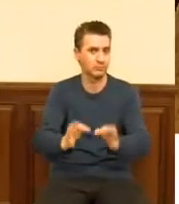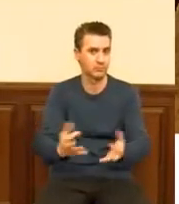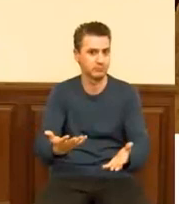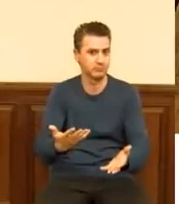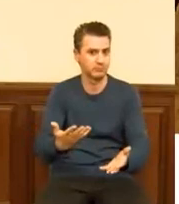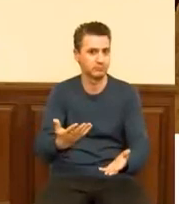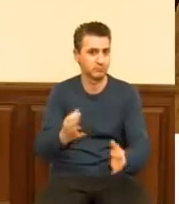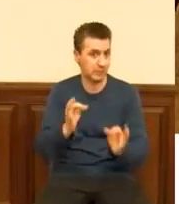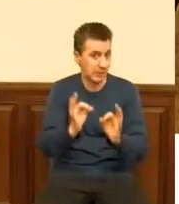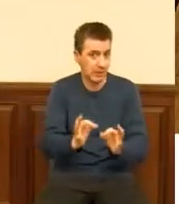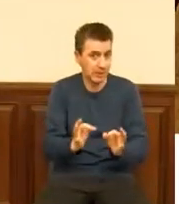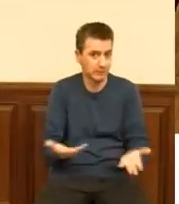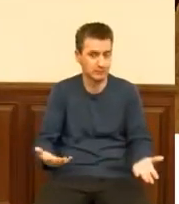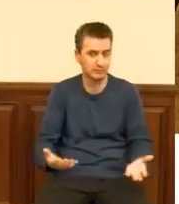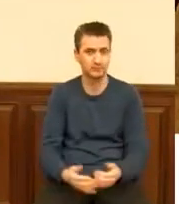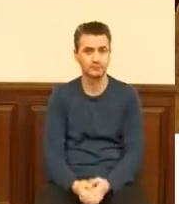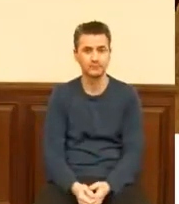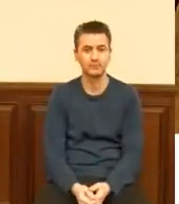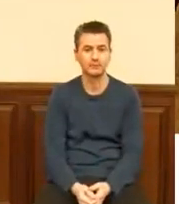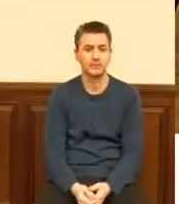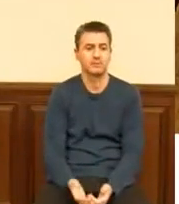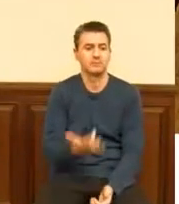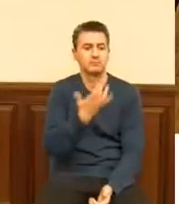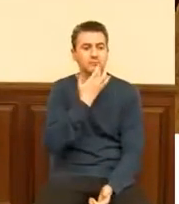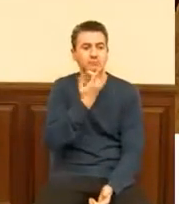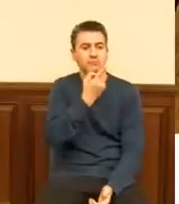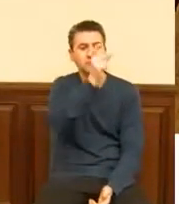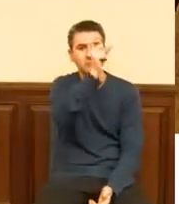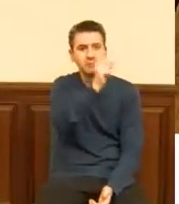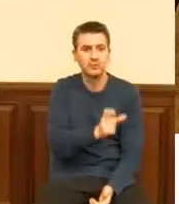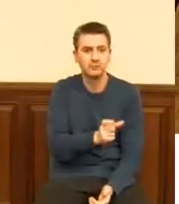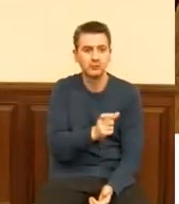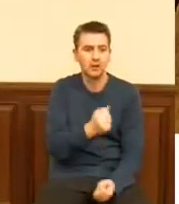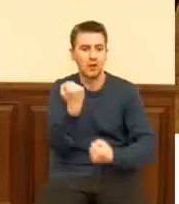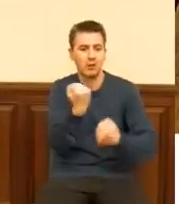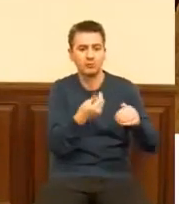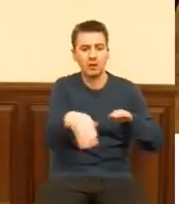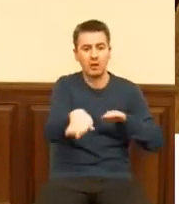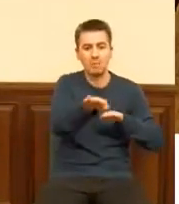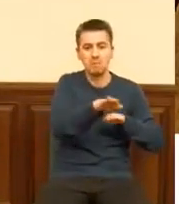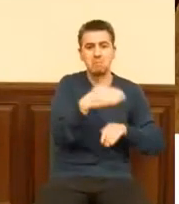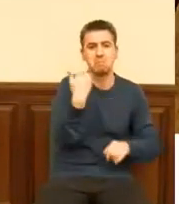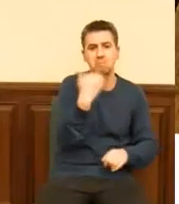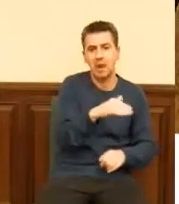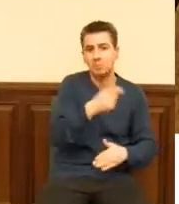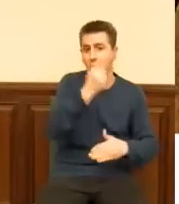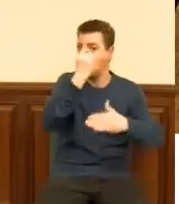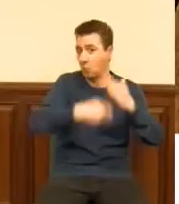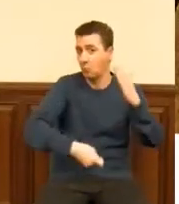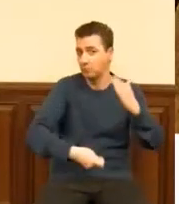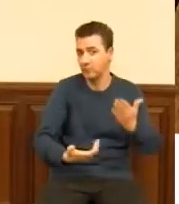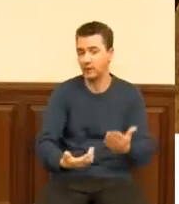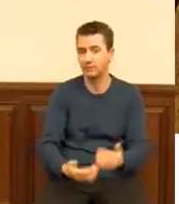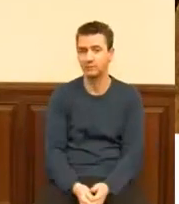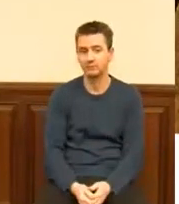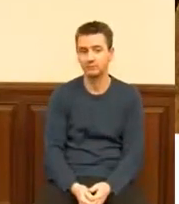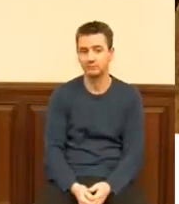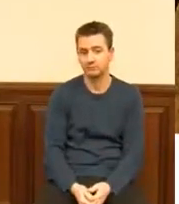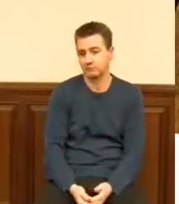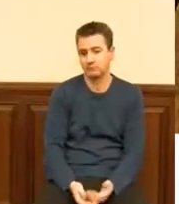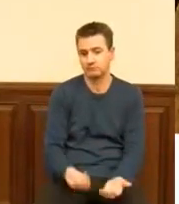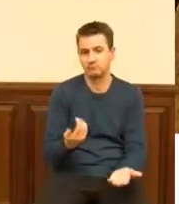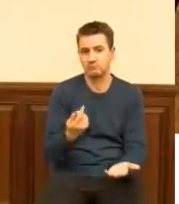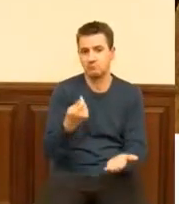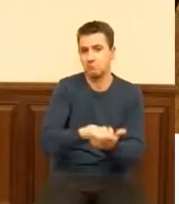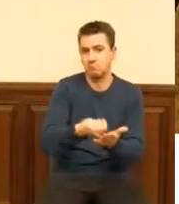eso es así. Igual que si una persona aparca mal el coche, pues le ponen una multa, ¿no? Y la multa te requieren el